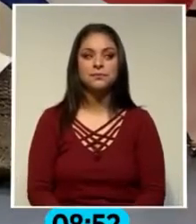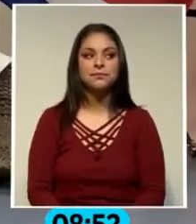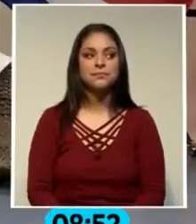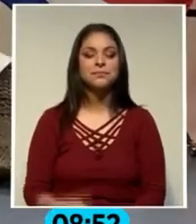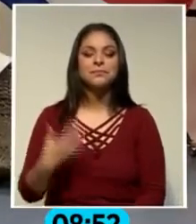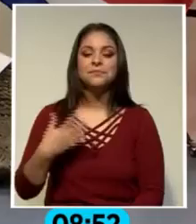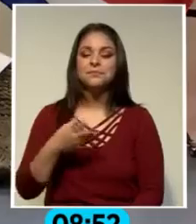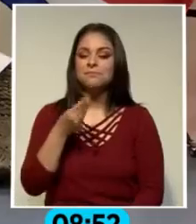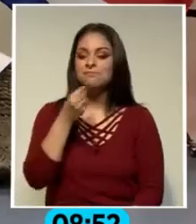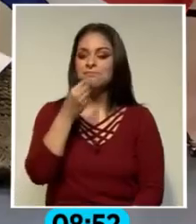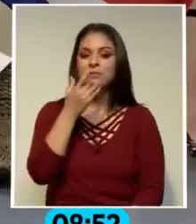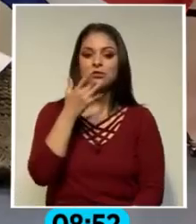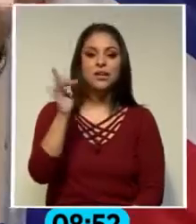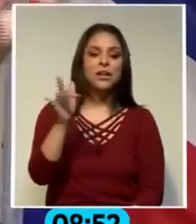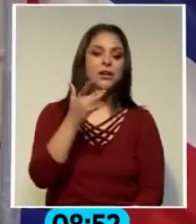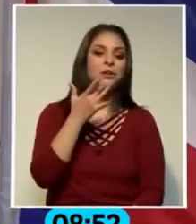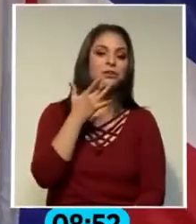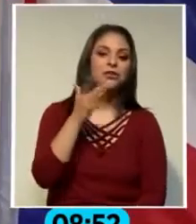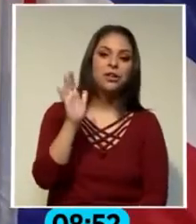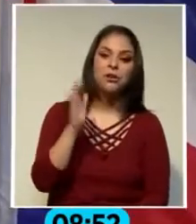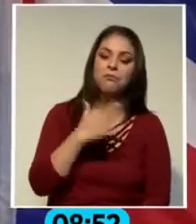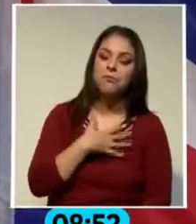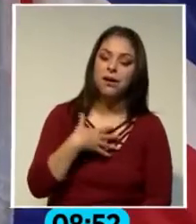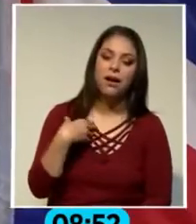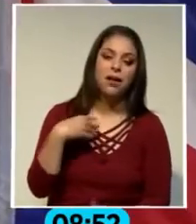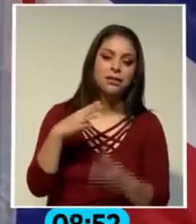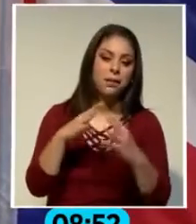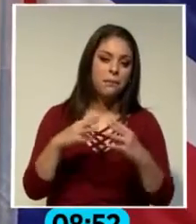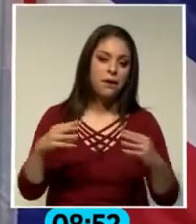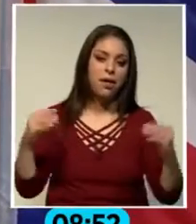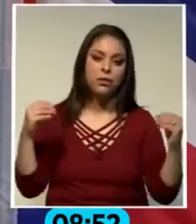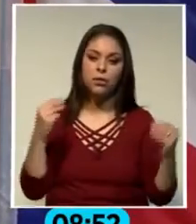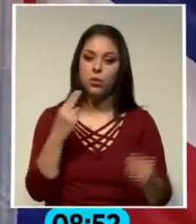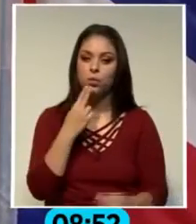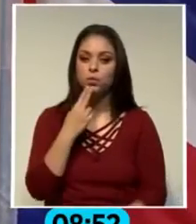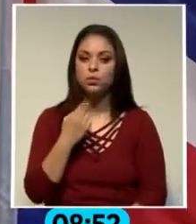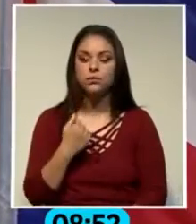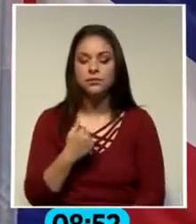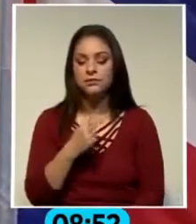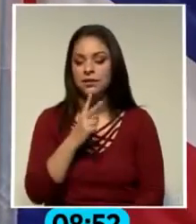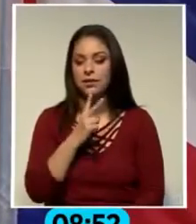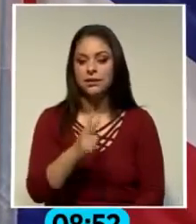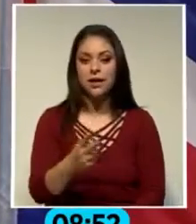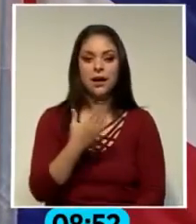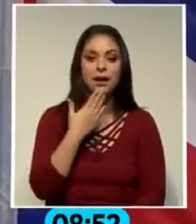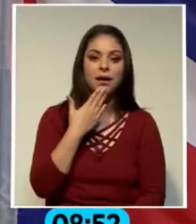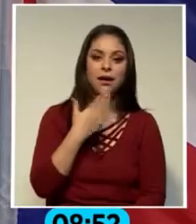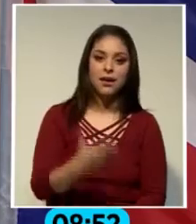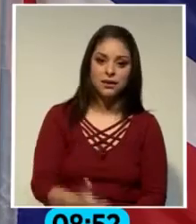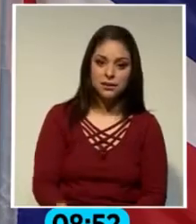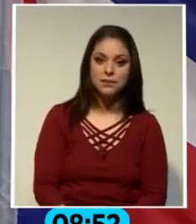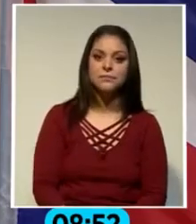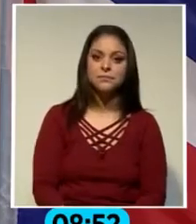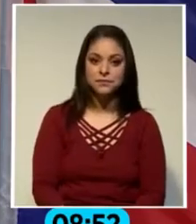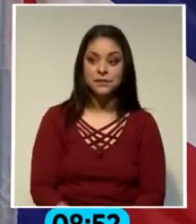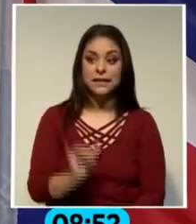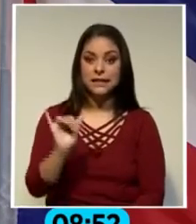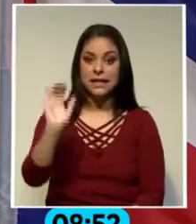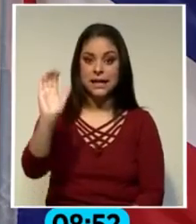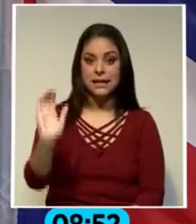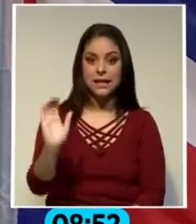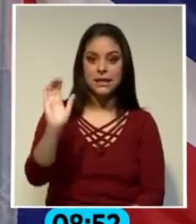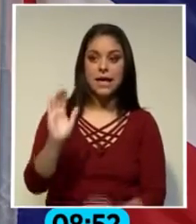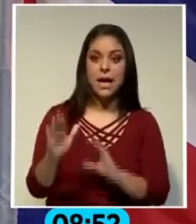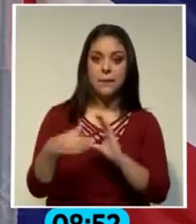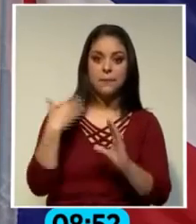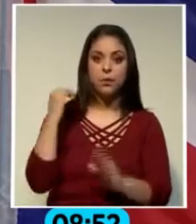¡Uy, qué rico, niña Wayne! Eso que preparó esa niña. Muchas gracias a esa niña que nos envió eso